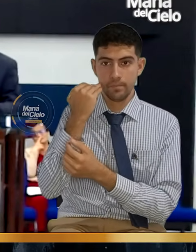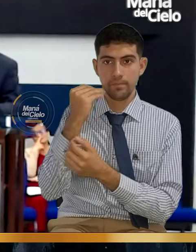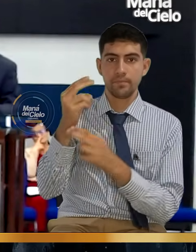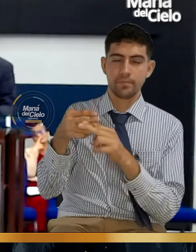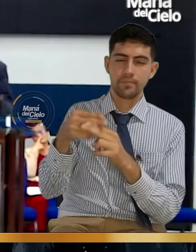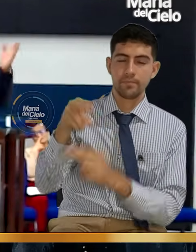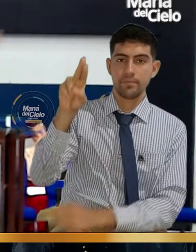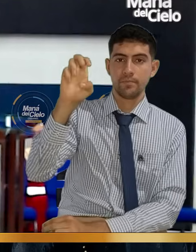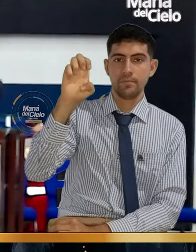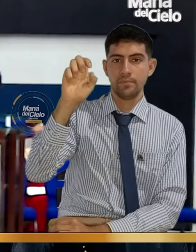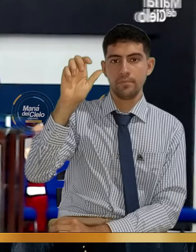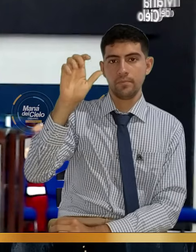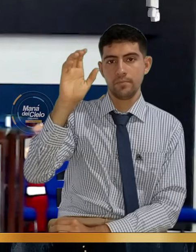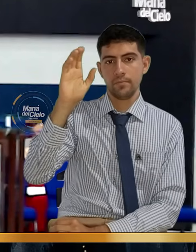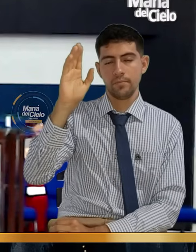Aleluya.